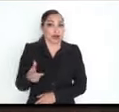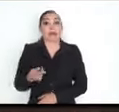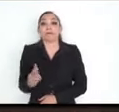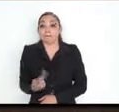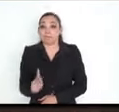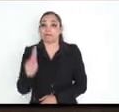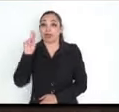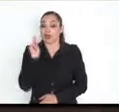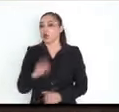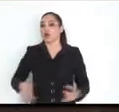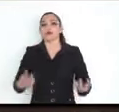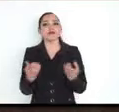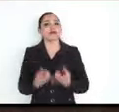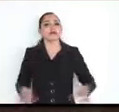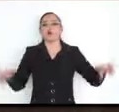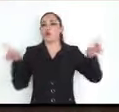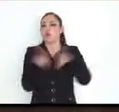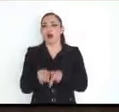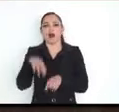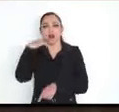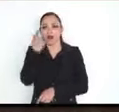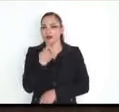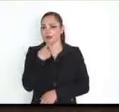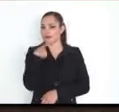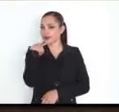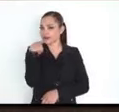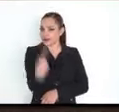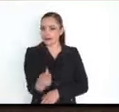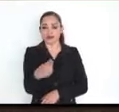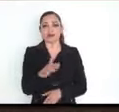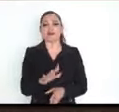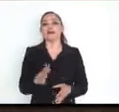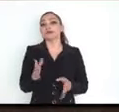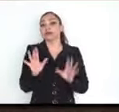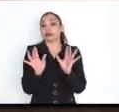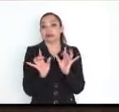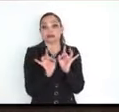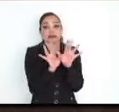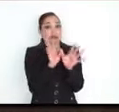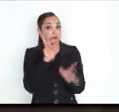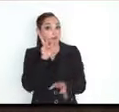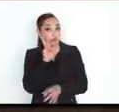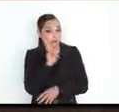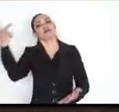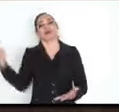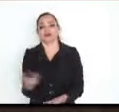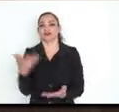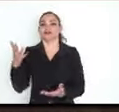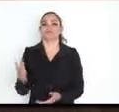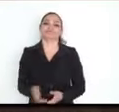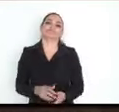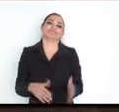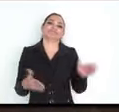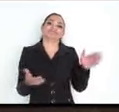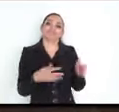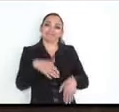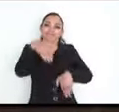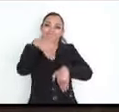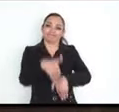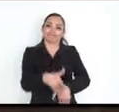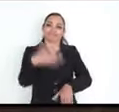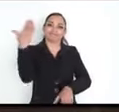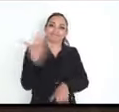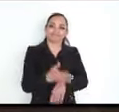también quiero decirles que si vemos medidas más difíciles, más